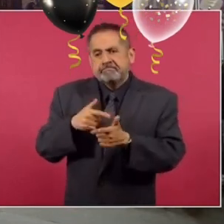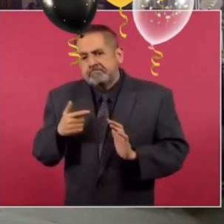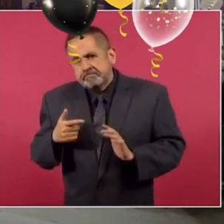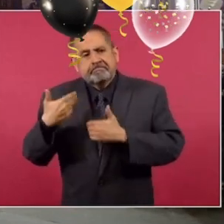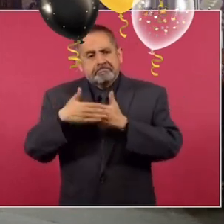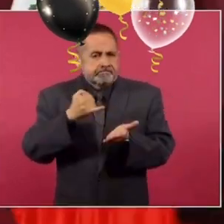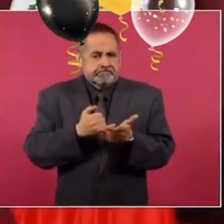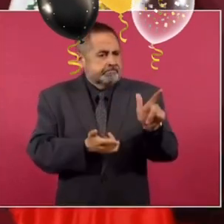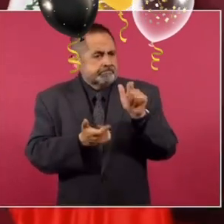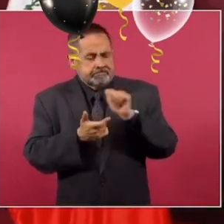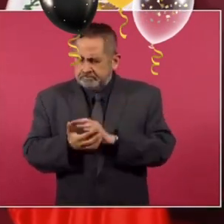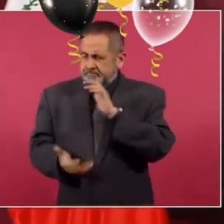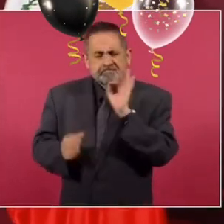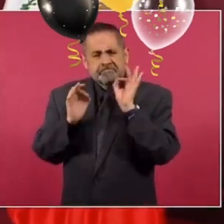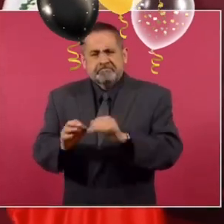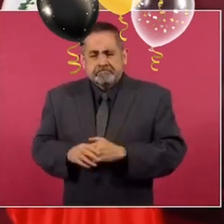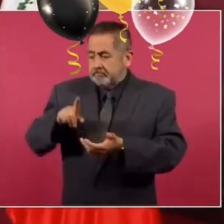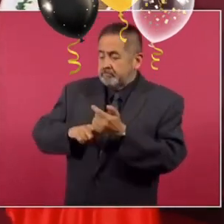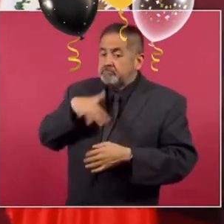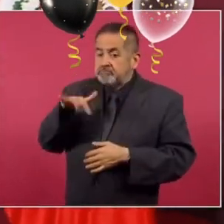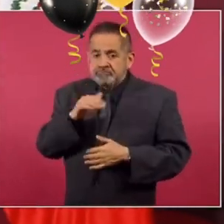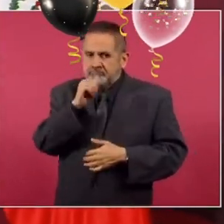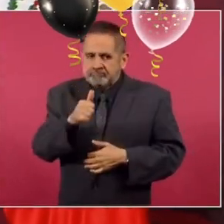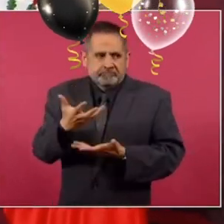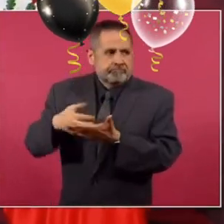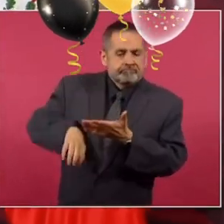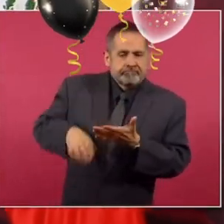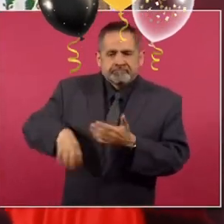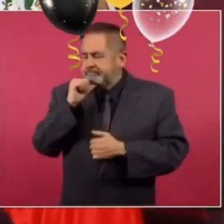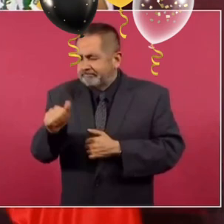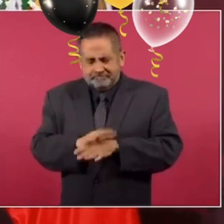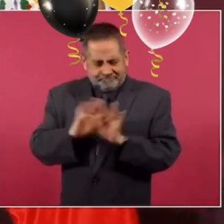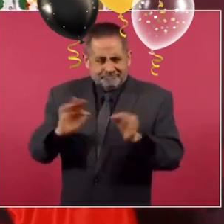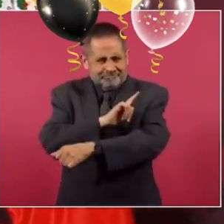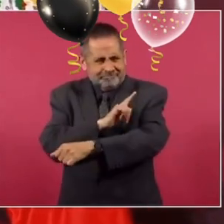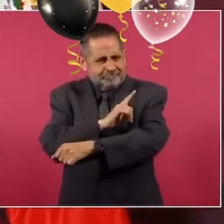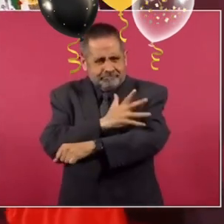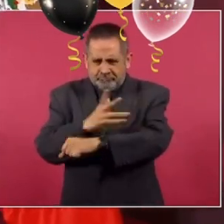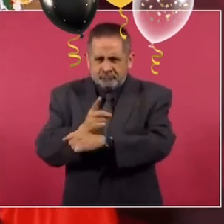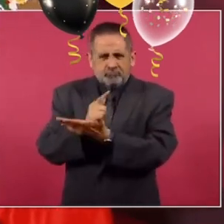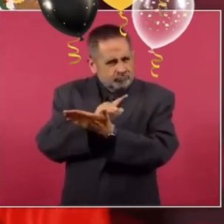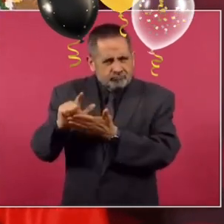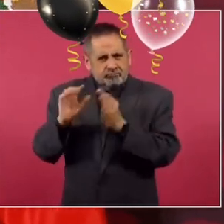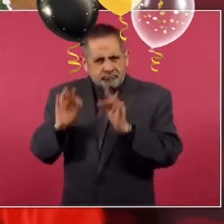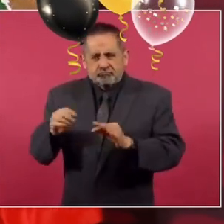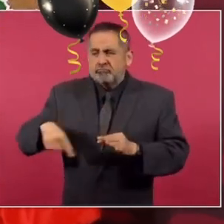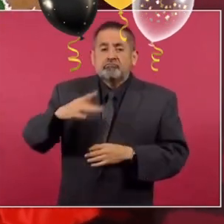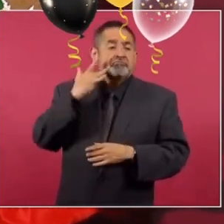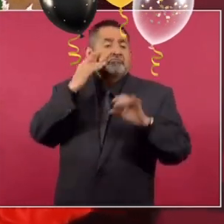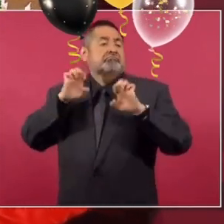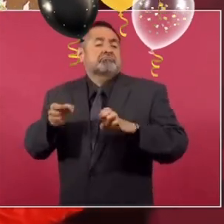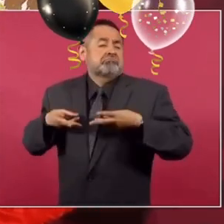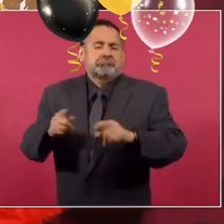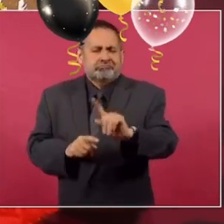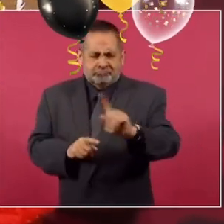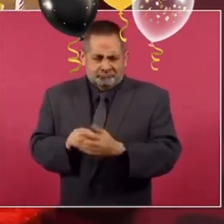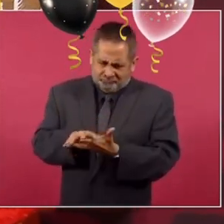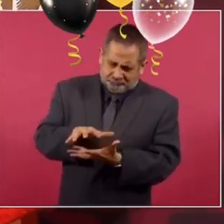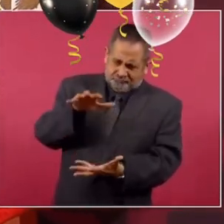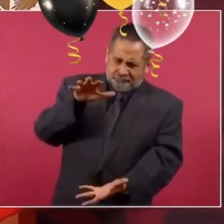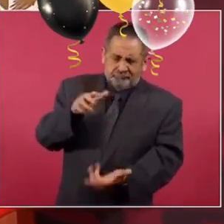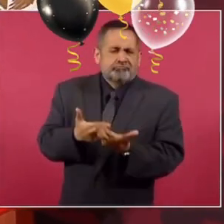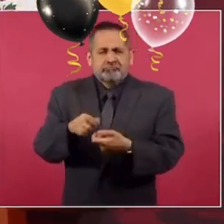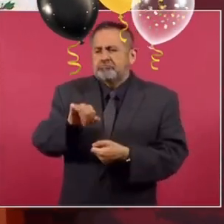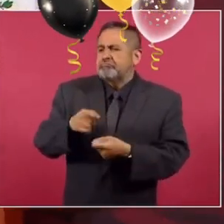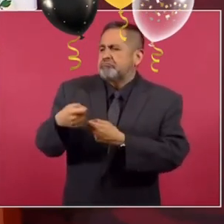buena recaudación, que como no se permite la corrupción y no se permite el que haya lujos en el gobierno, el presupuesto